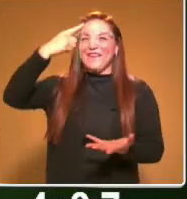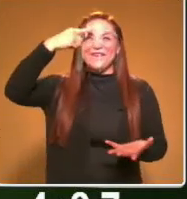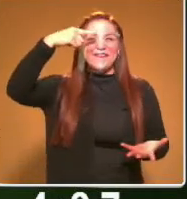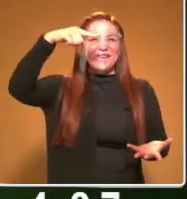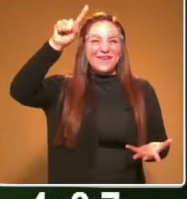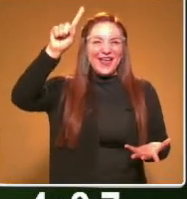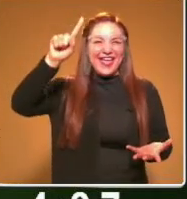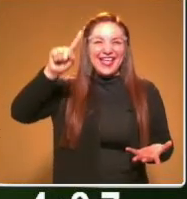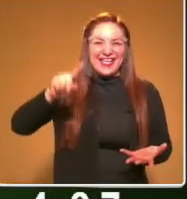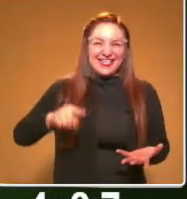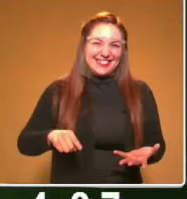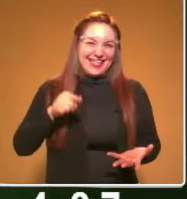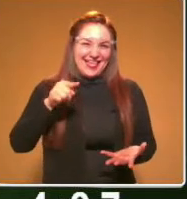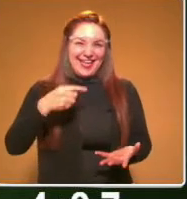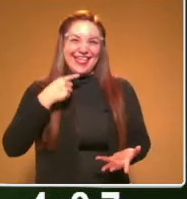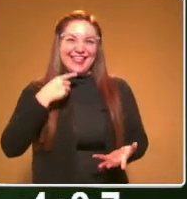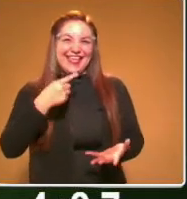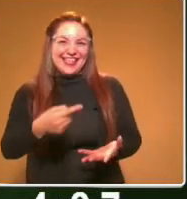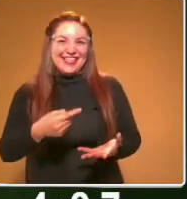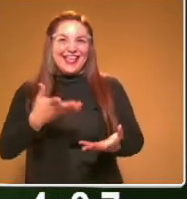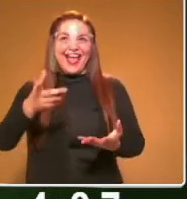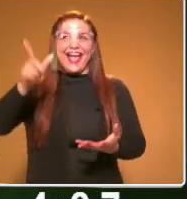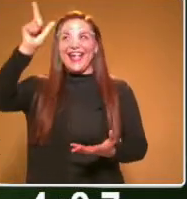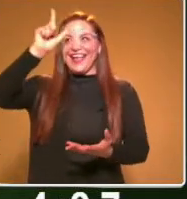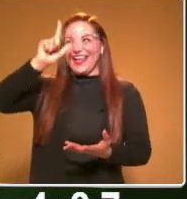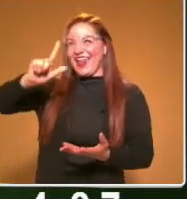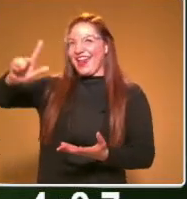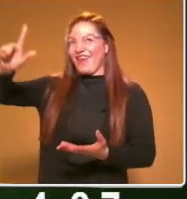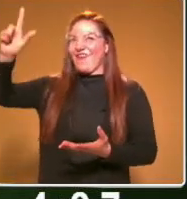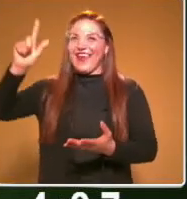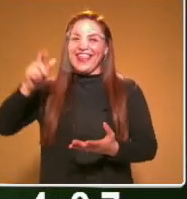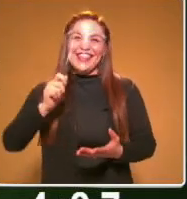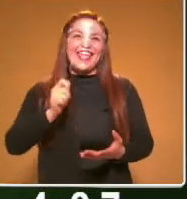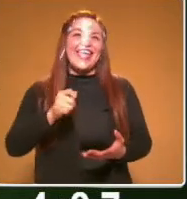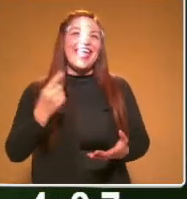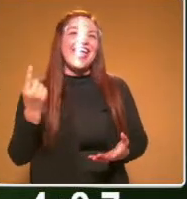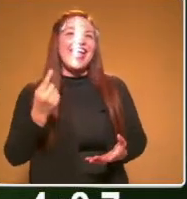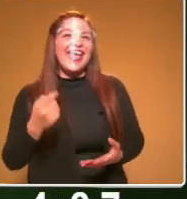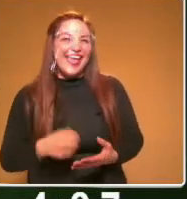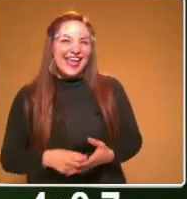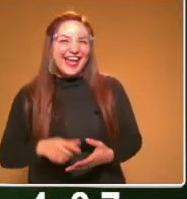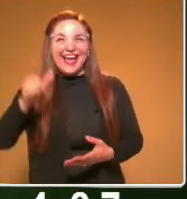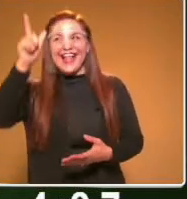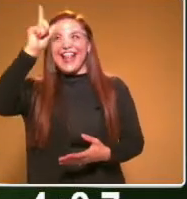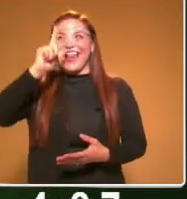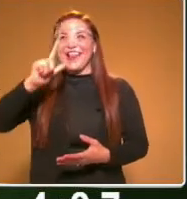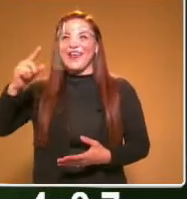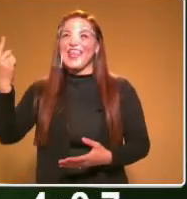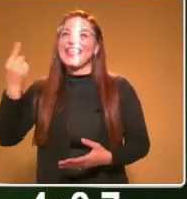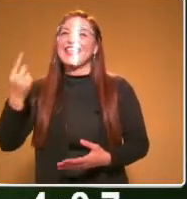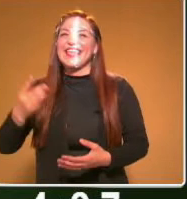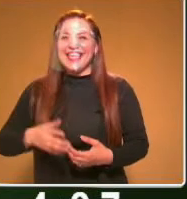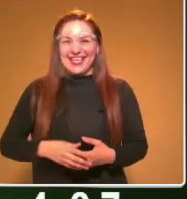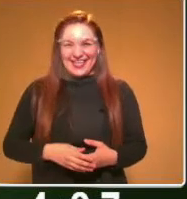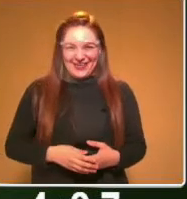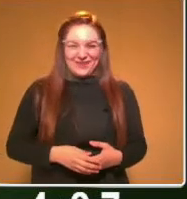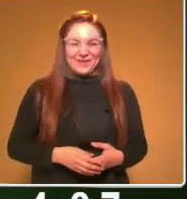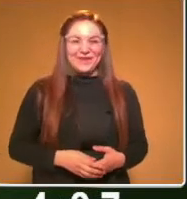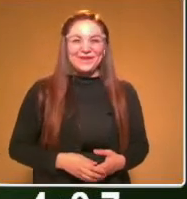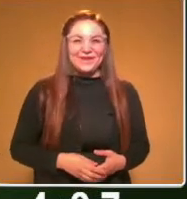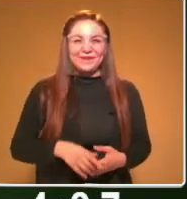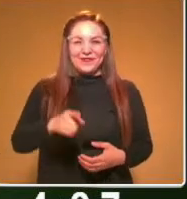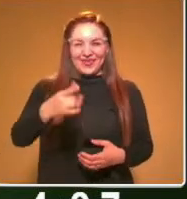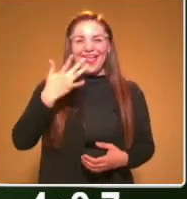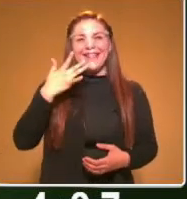14 de febrero que te dicen de que, ay, la luna es de... ¿La luna es de qué? ¿De qué, verdad? Está, yo creo que está